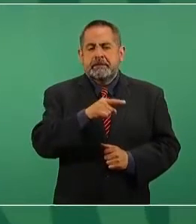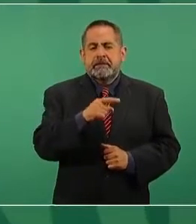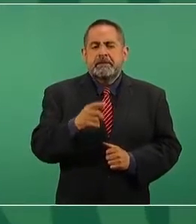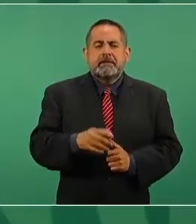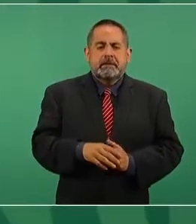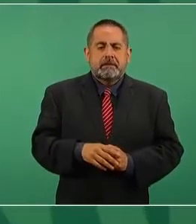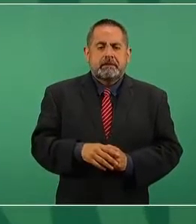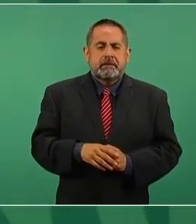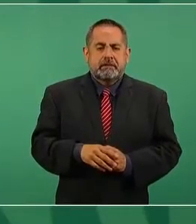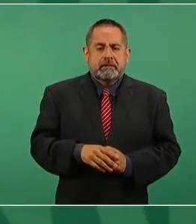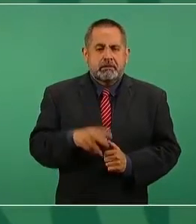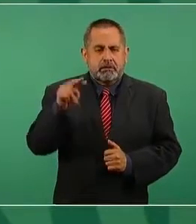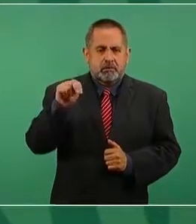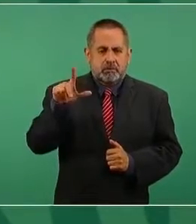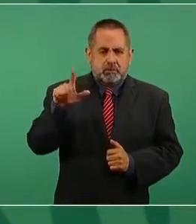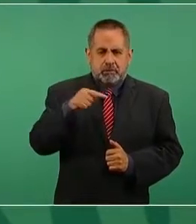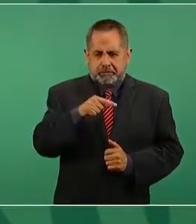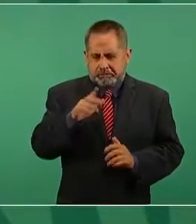de Nuevo León,